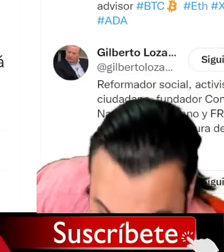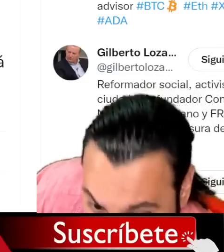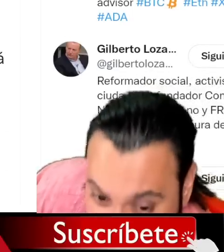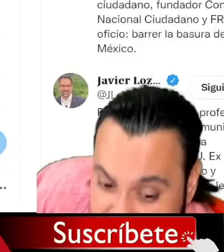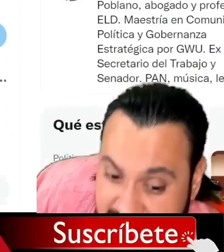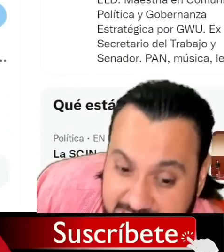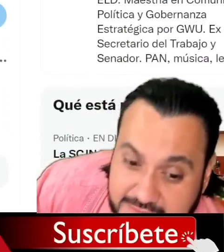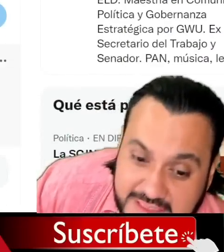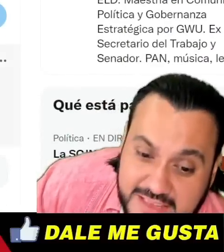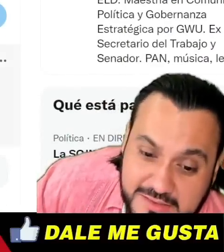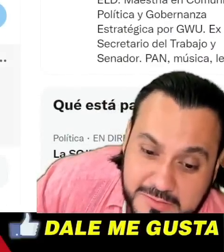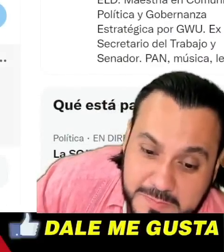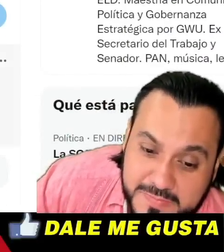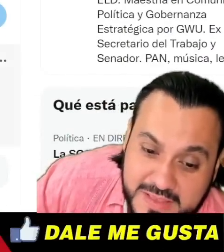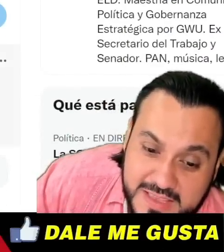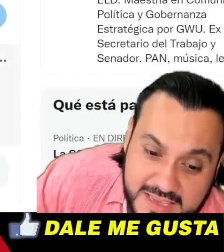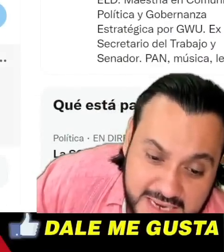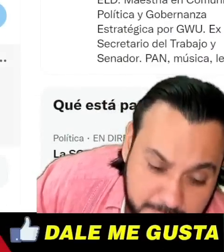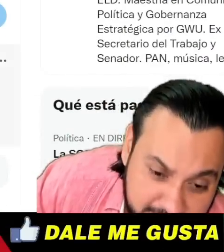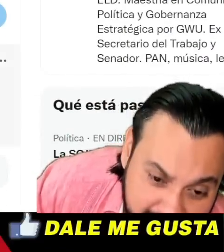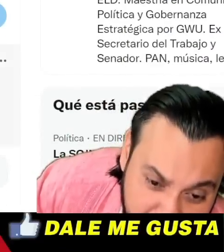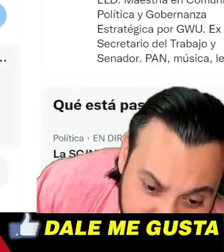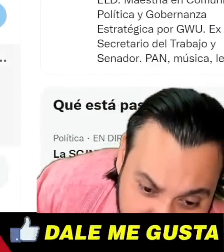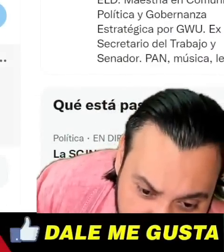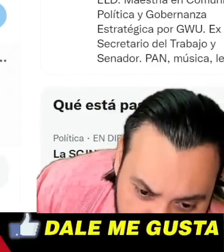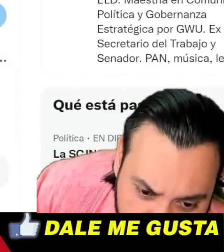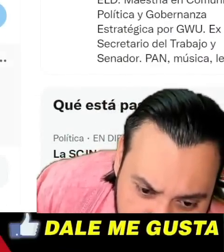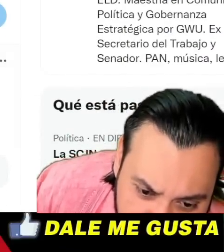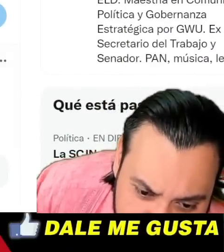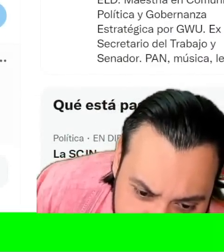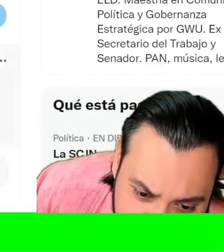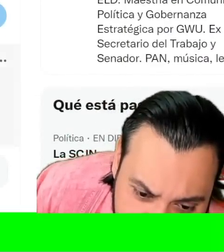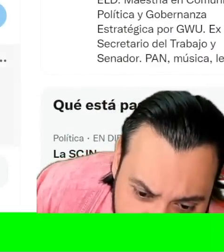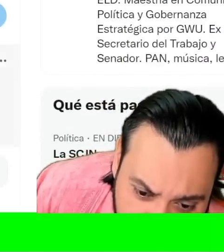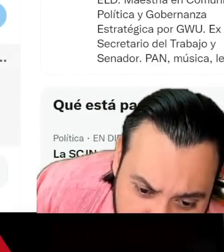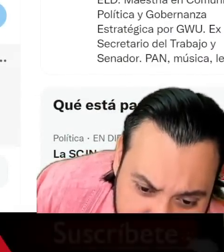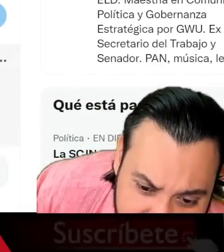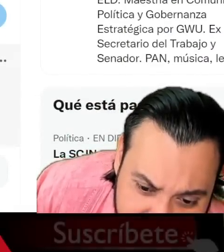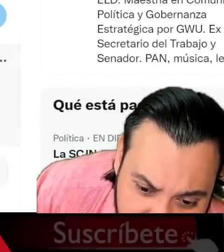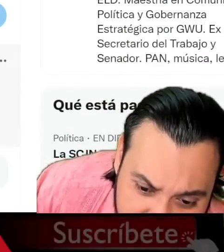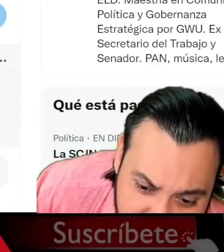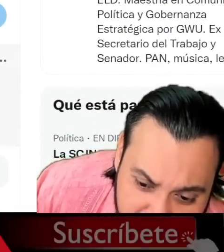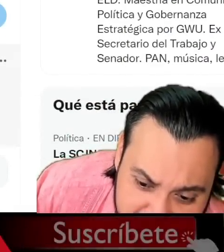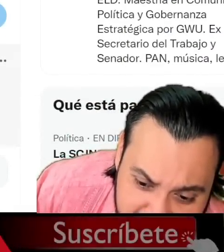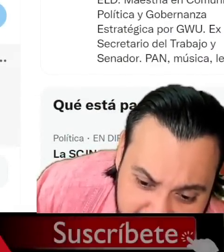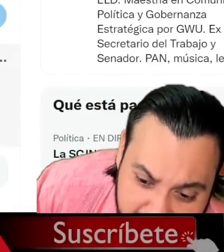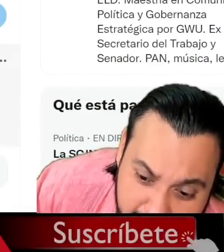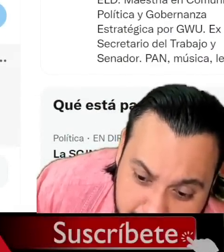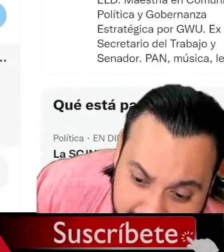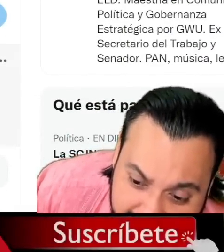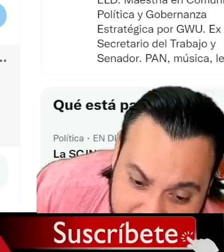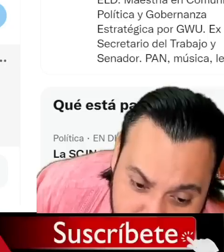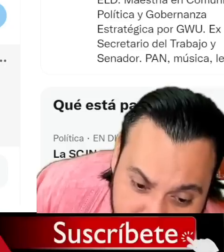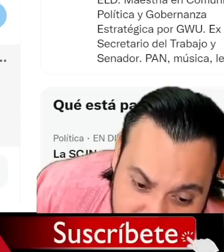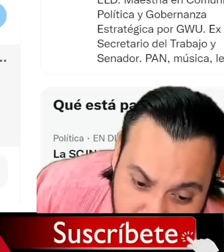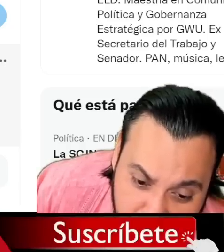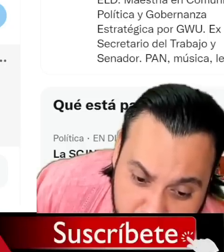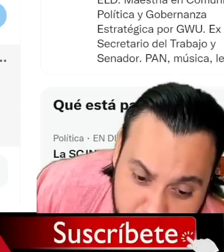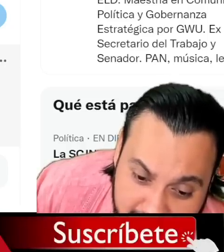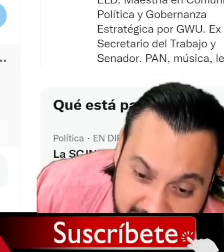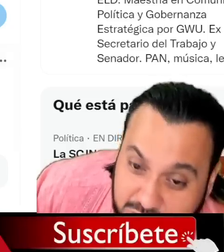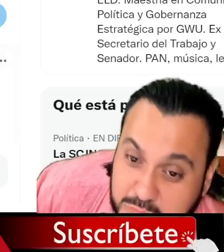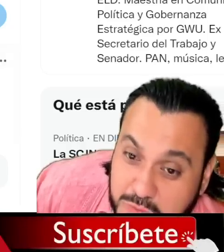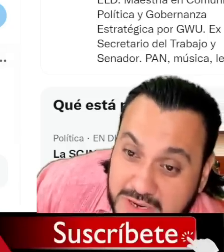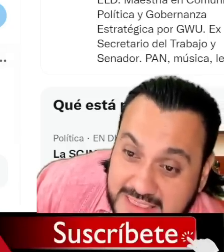eso la oposición se está dividiendo y le pone a cada un recado al usuario le dice no le digas eso harén dejó este va a querer sumarse